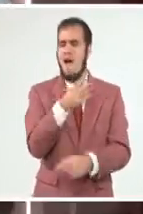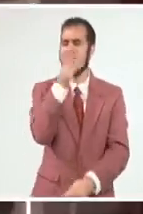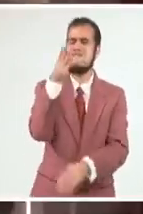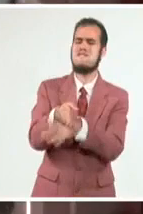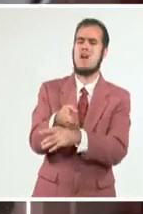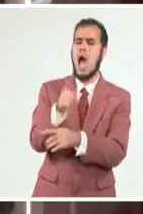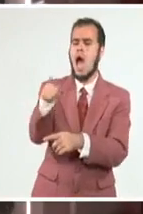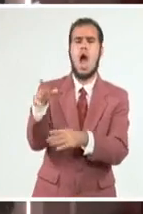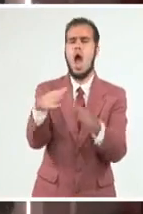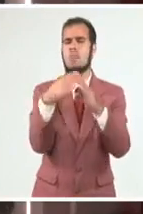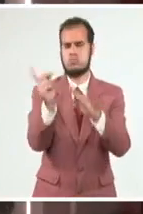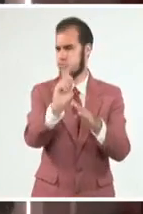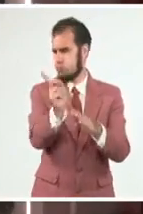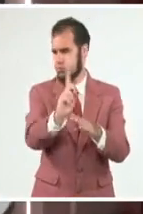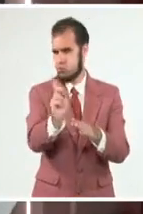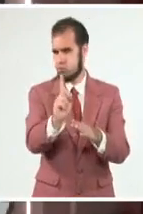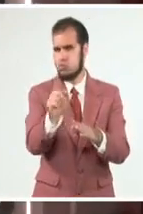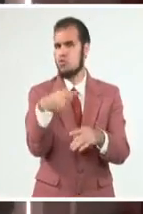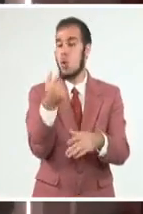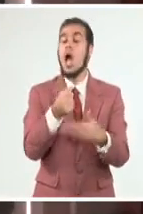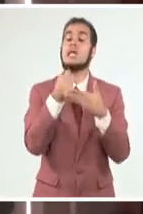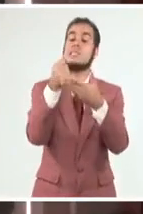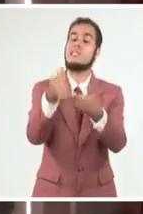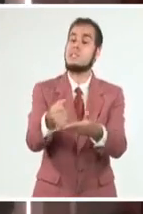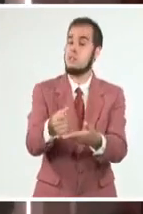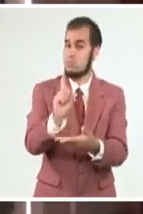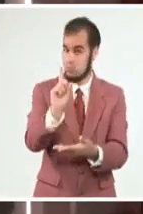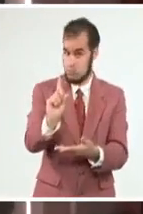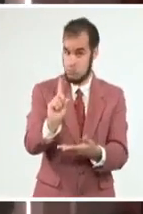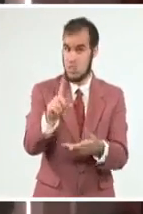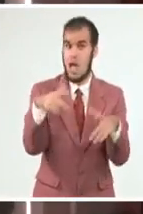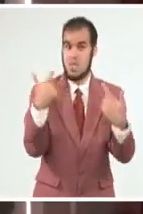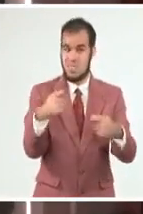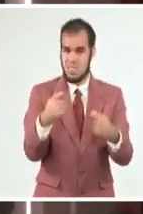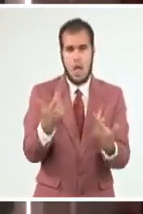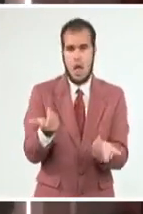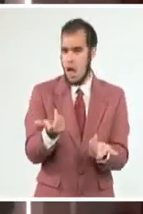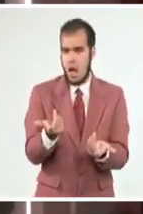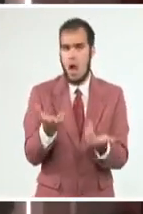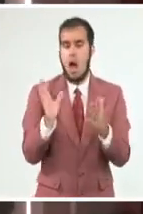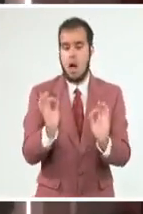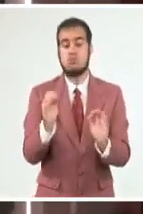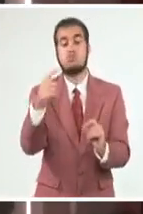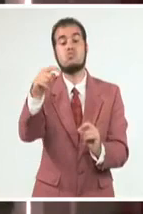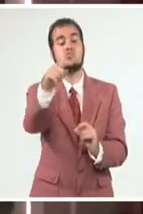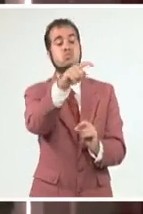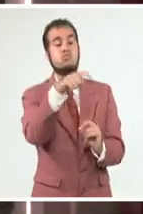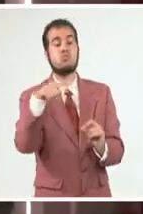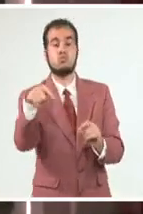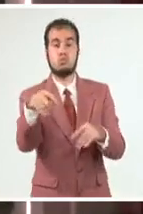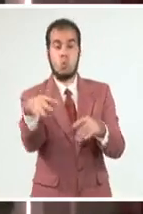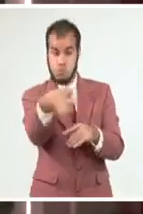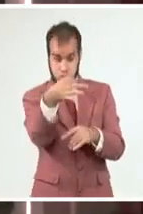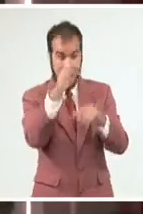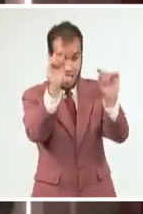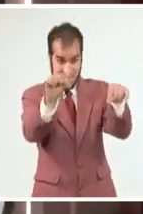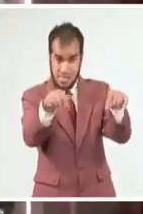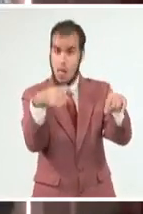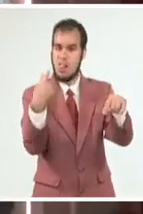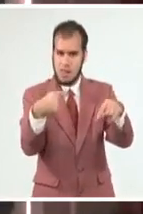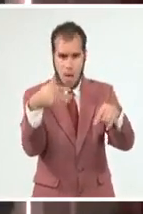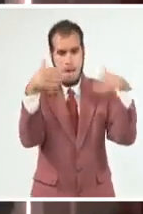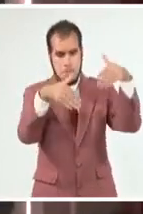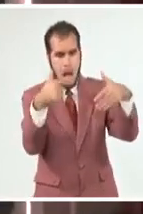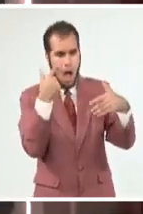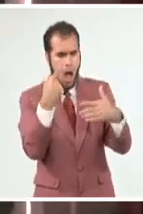Nosotros vamos a apoyar a la comunidad, pero partiendo de diagnósticos, como ustedes han expresado, donde la comunidad es la que tiene que participar dándonos